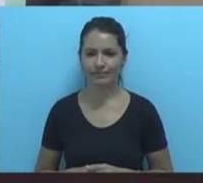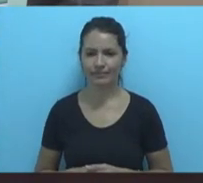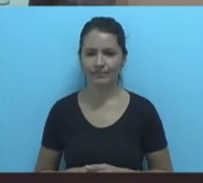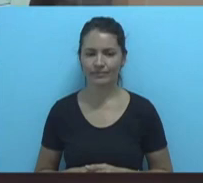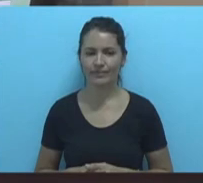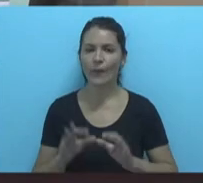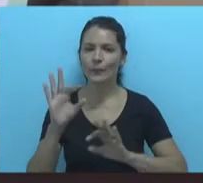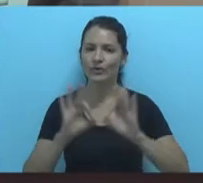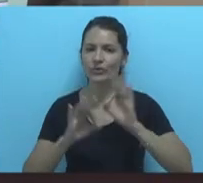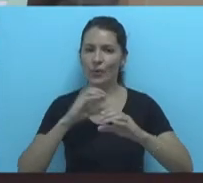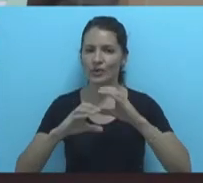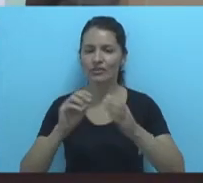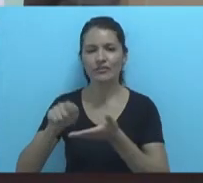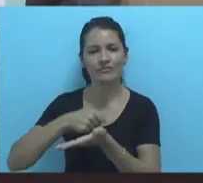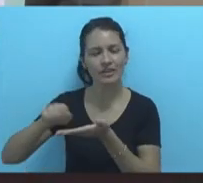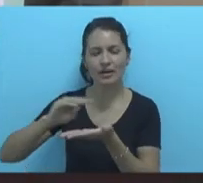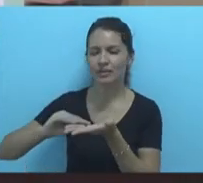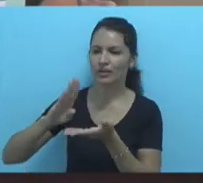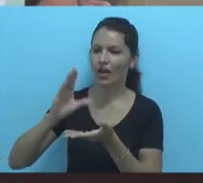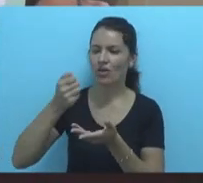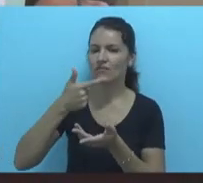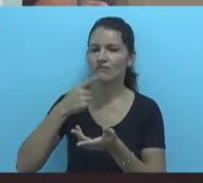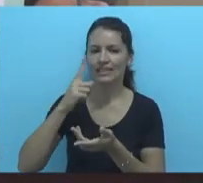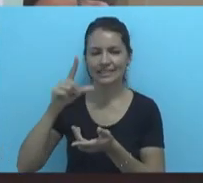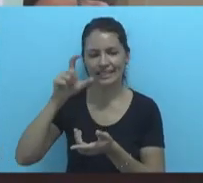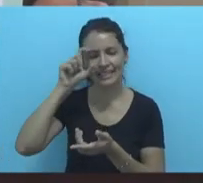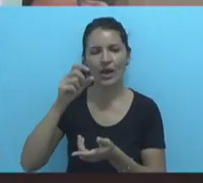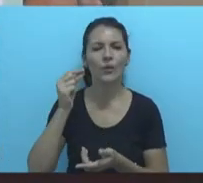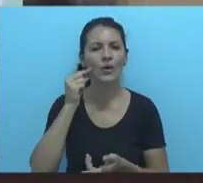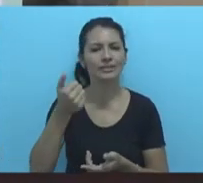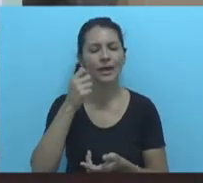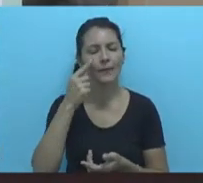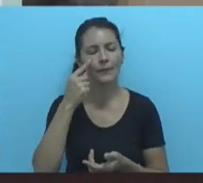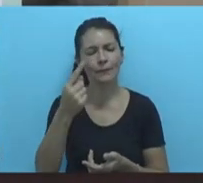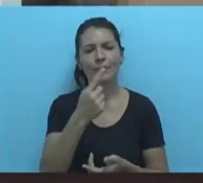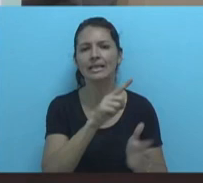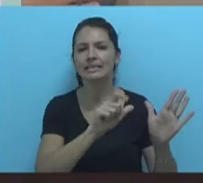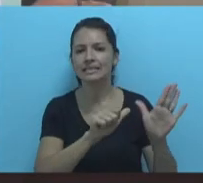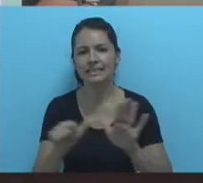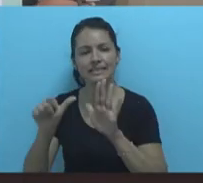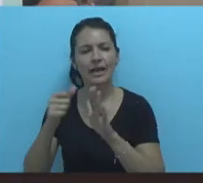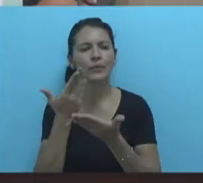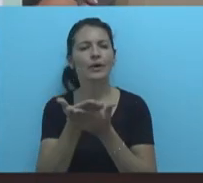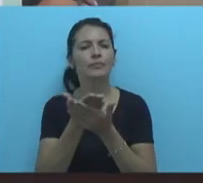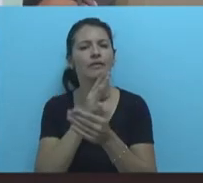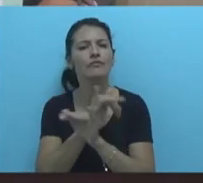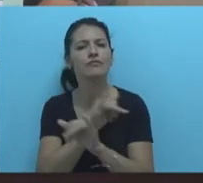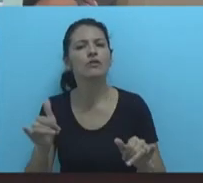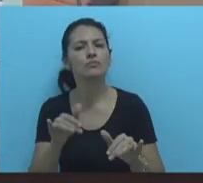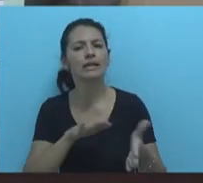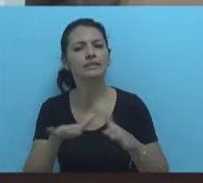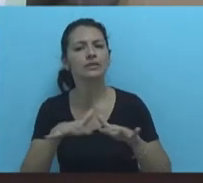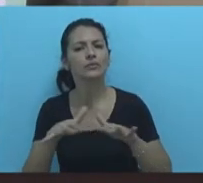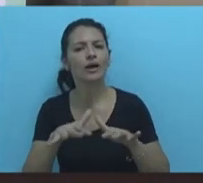Proyecto de comunicación del diputado Basile, 46.600, por el cual se solicita disponga informar sobre distintos aspectos